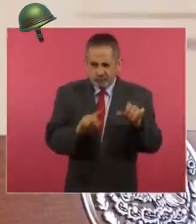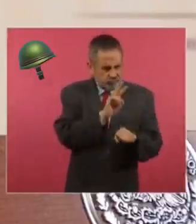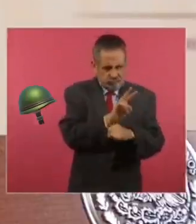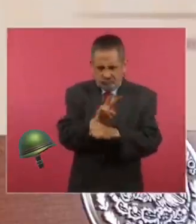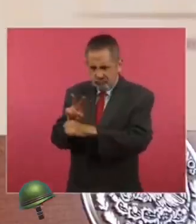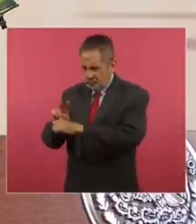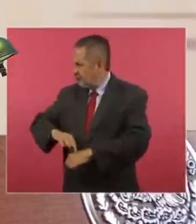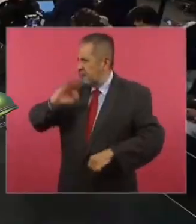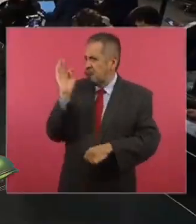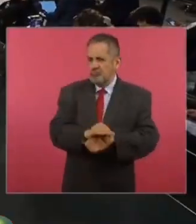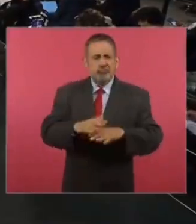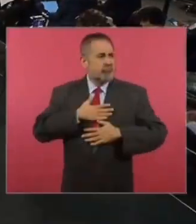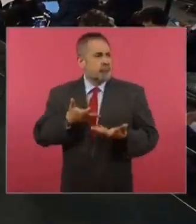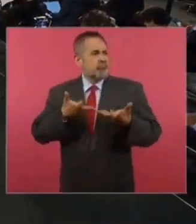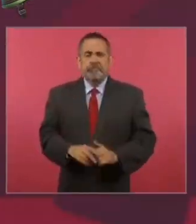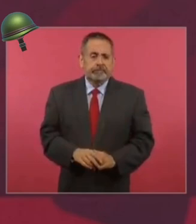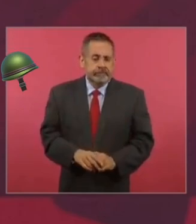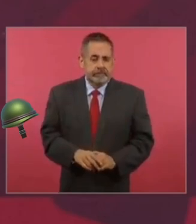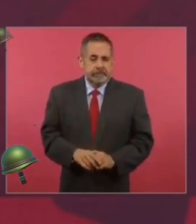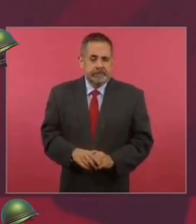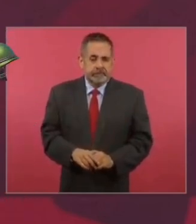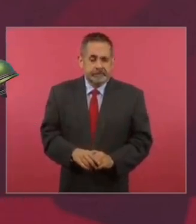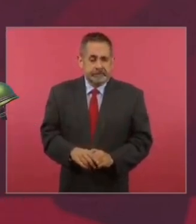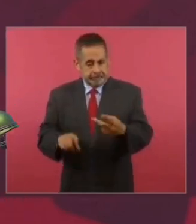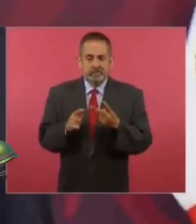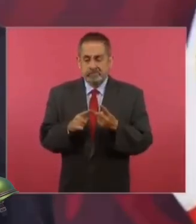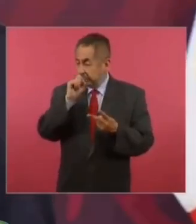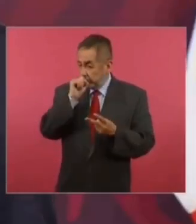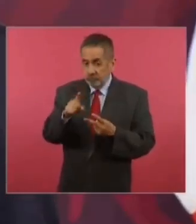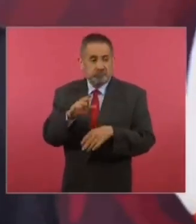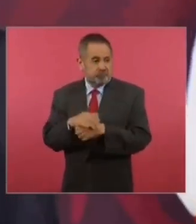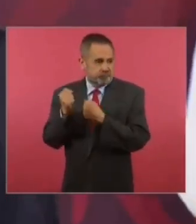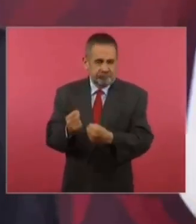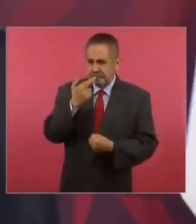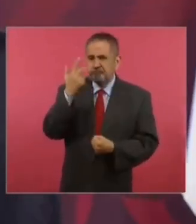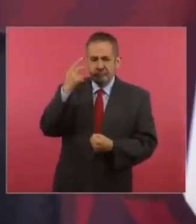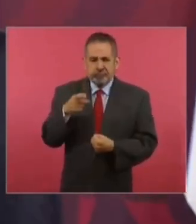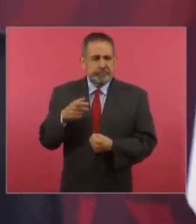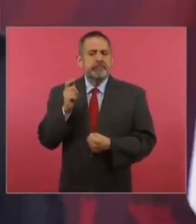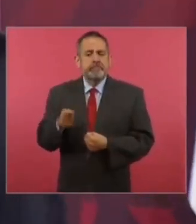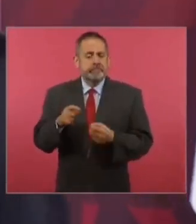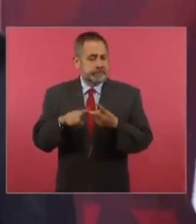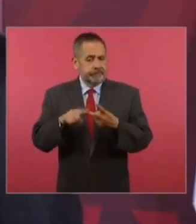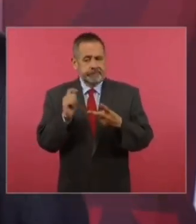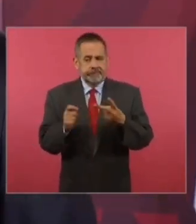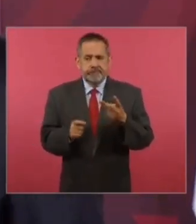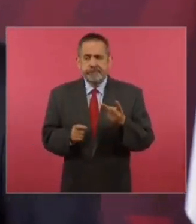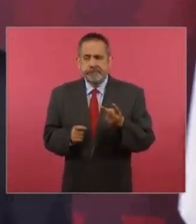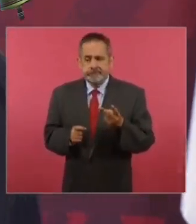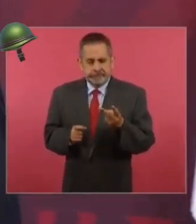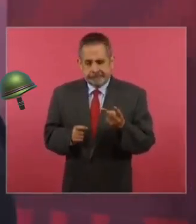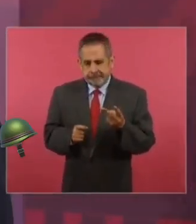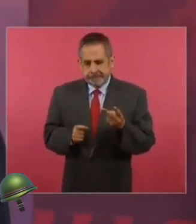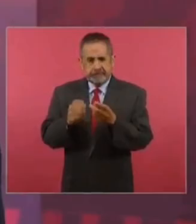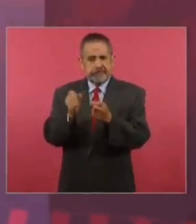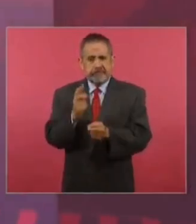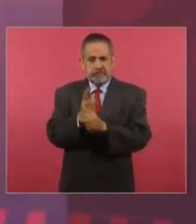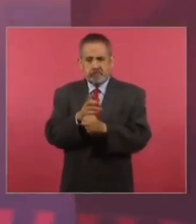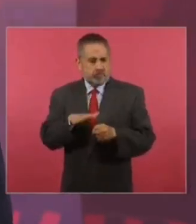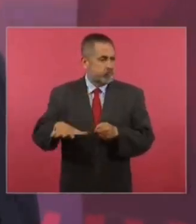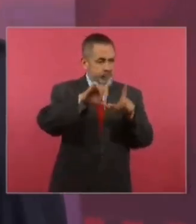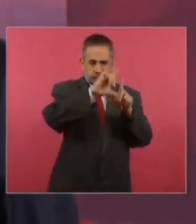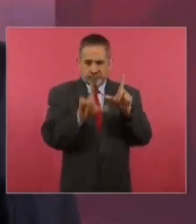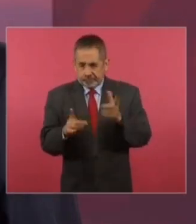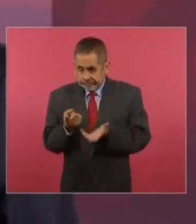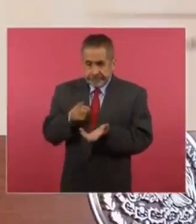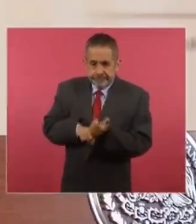la defensa de nuestro territorio la segunda misión tiene que ver con garantizar la seguridad al